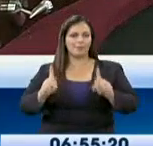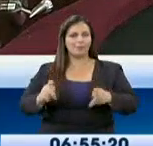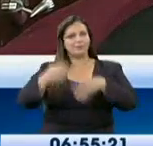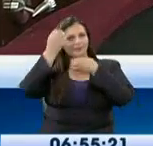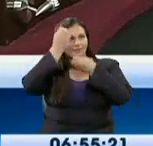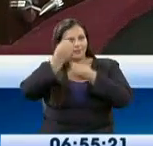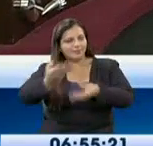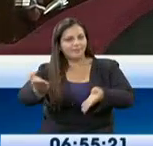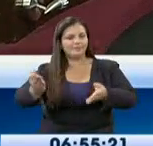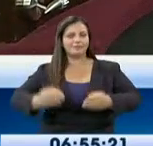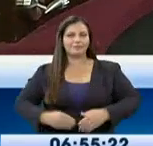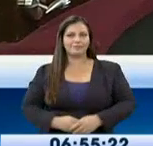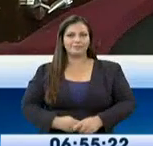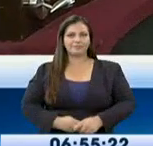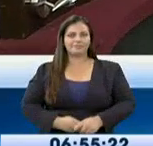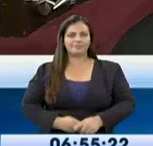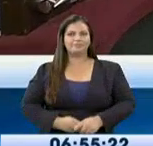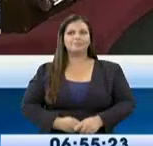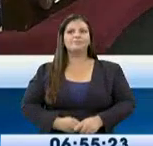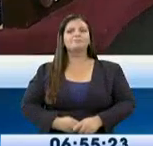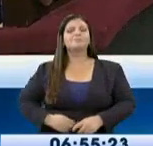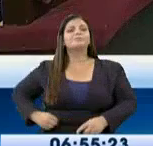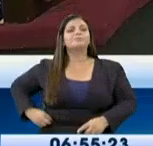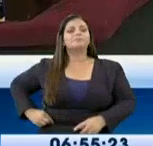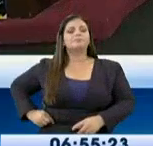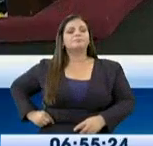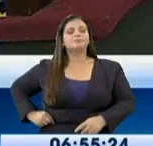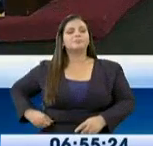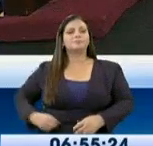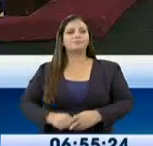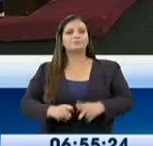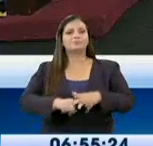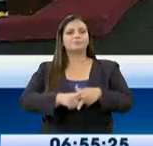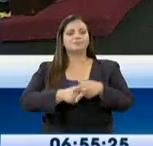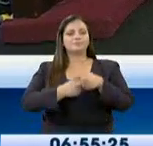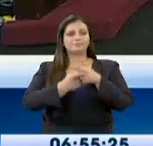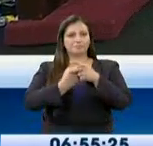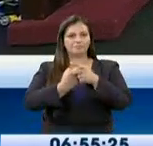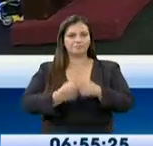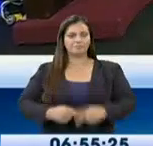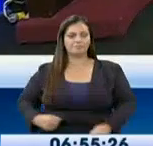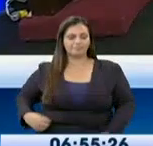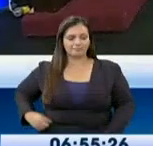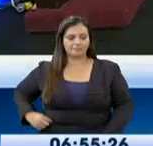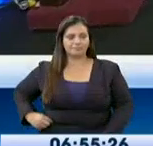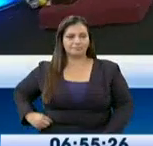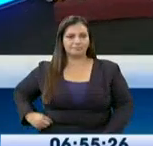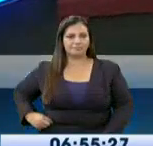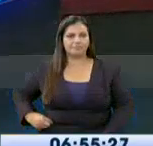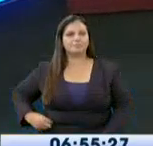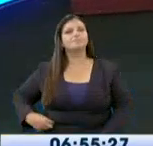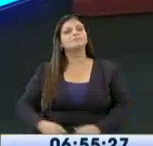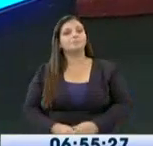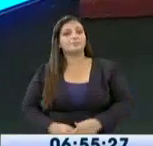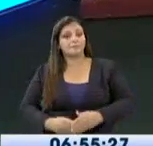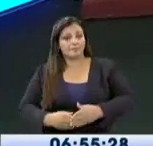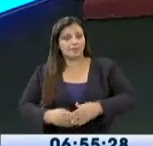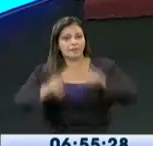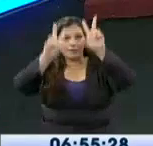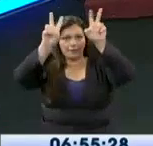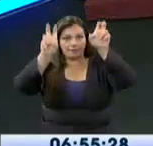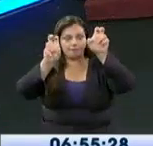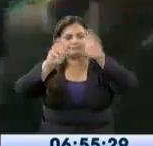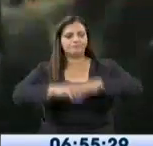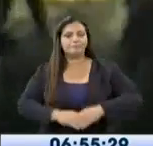sus hogares. Aquí comenzamos nuestro trabajo periodístico con los titulares. Así es, arrancamos. Incendio en Socio Vivienda.